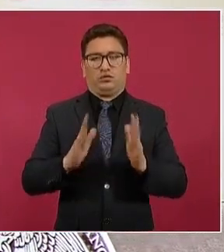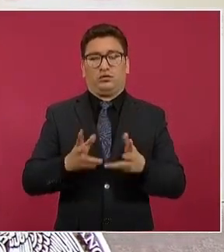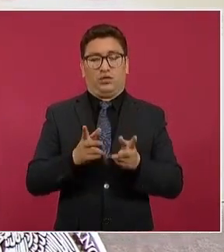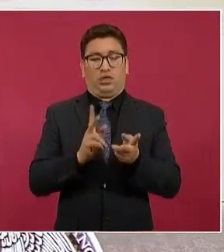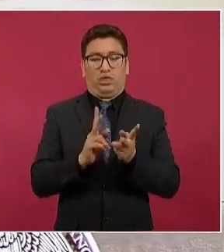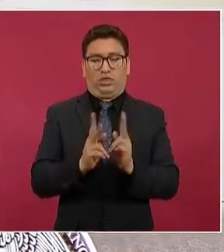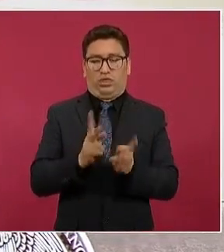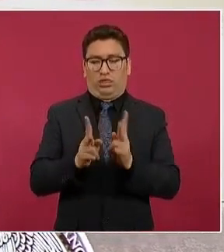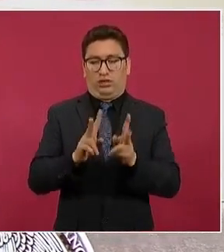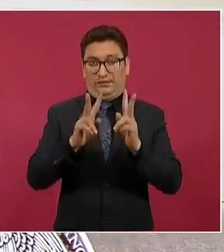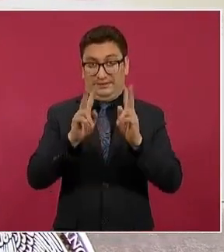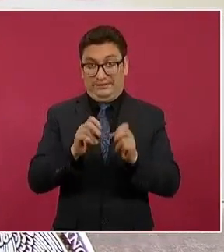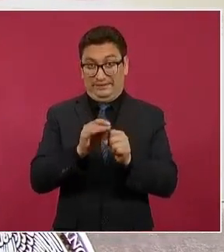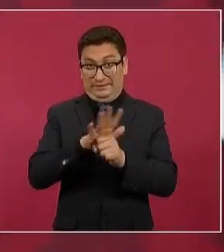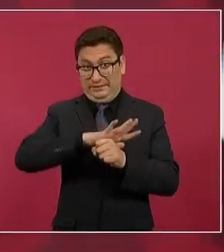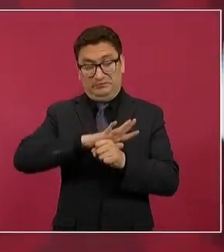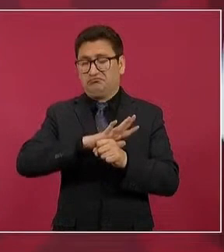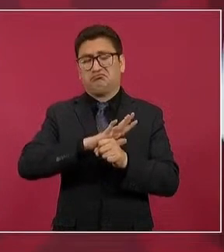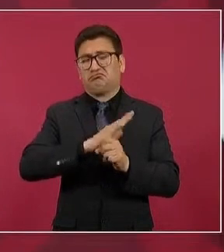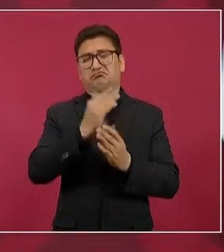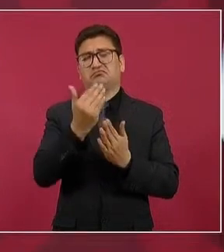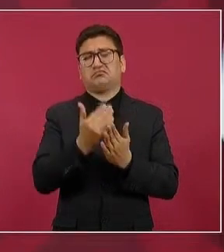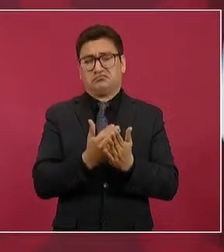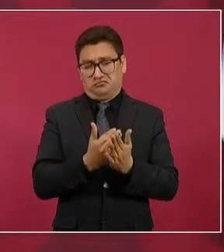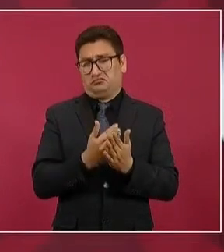hablar de la pandemia.